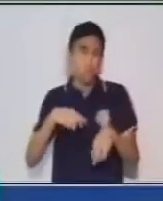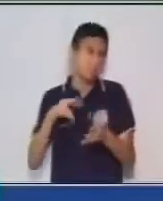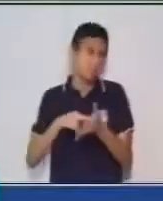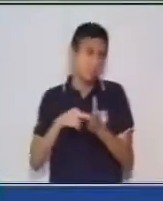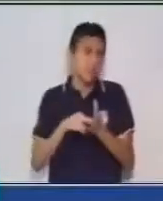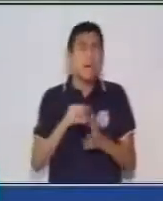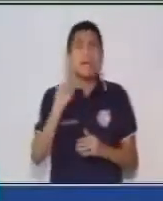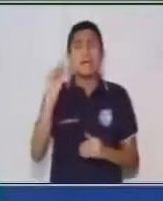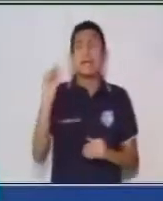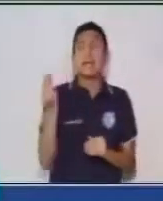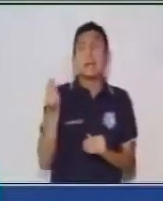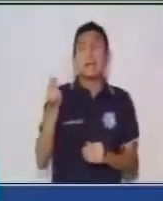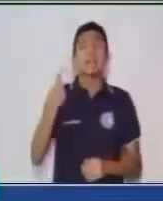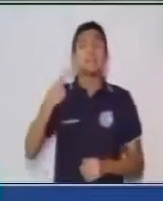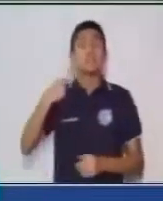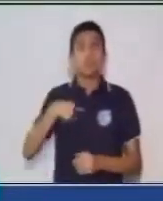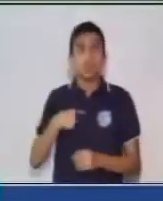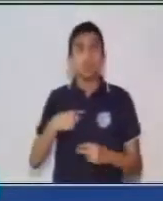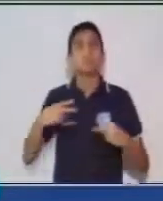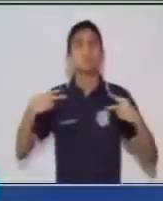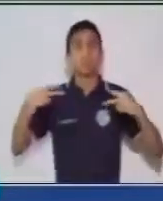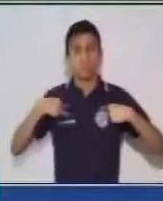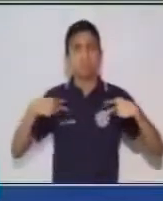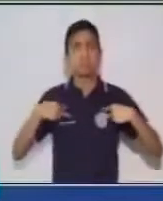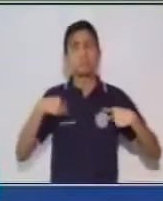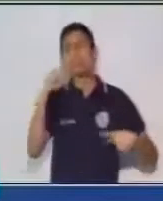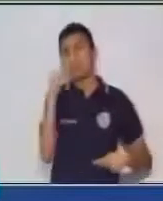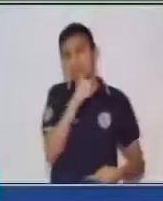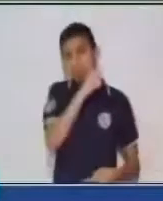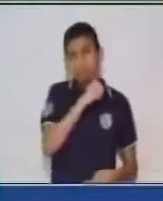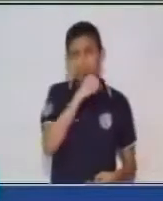Que yo haya cantado.